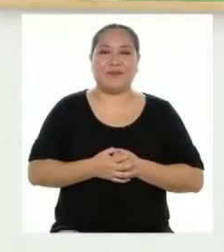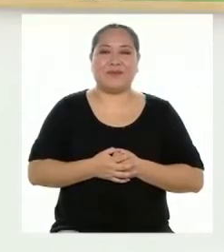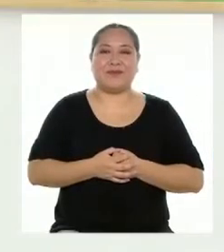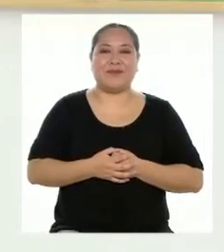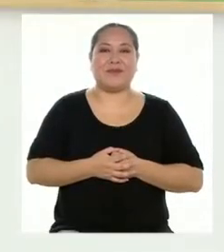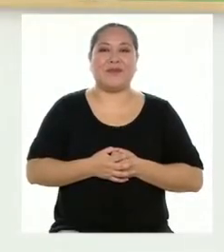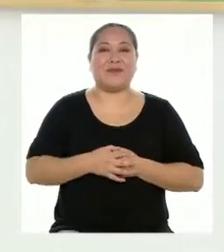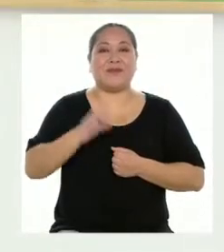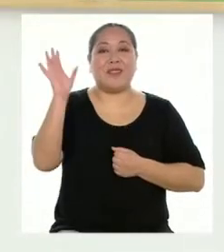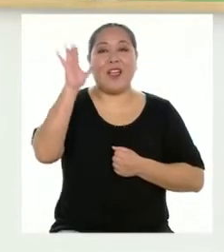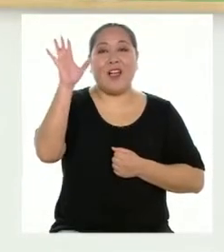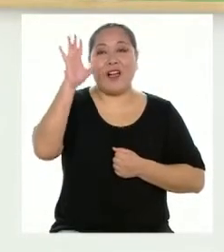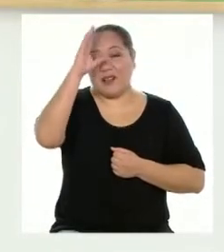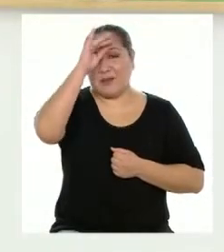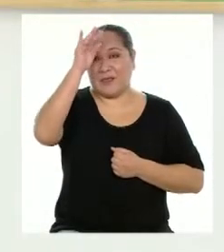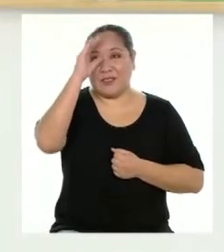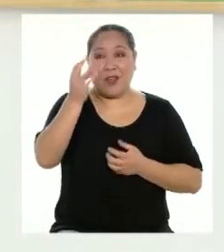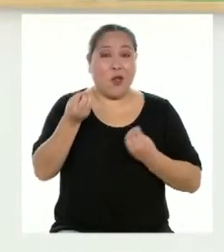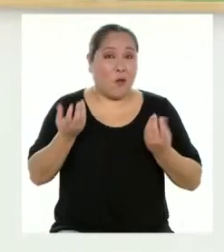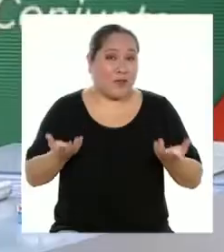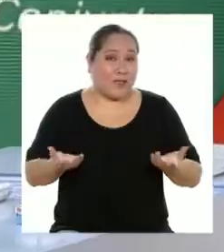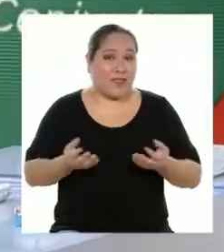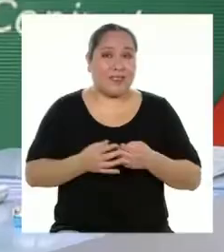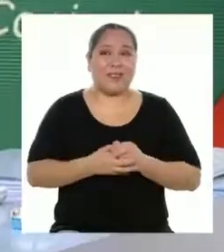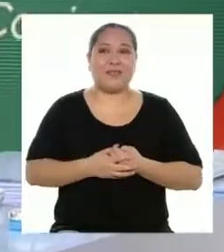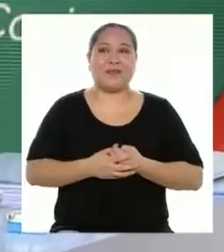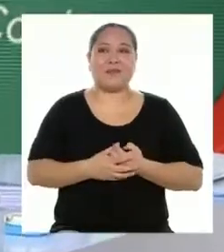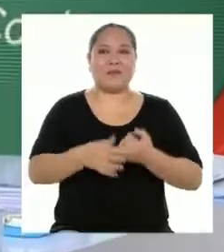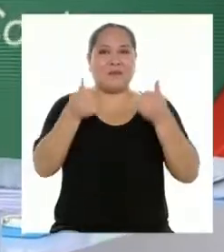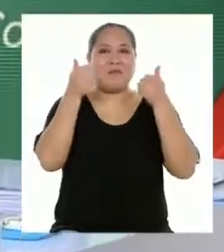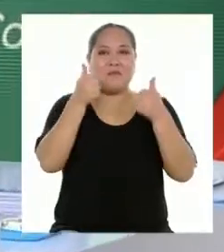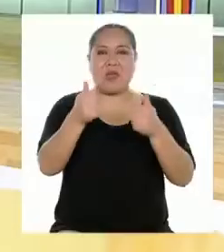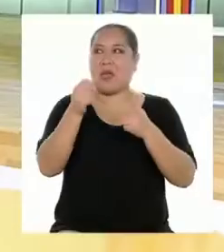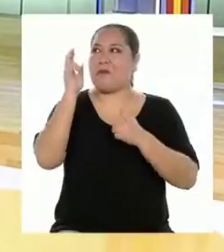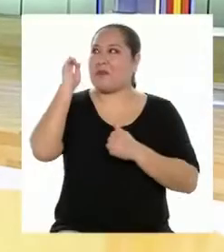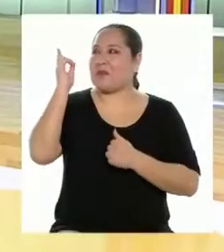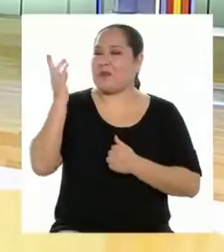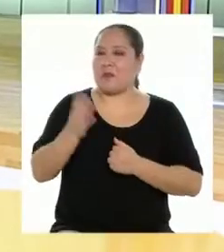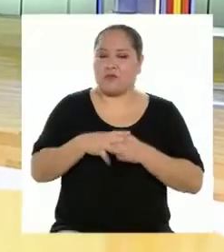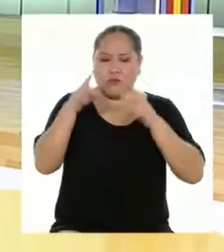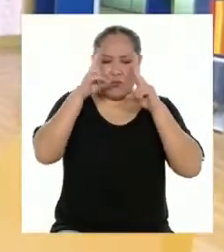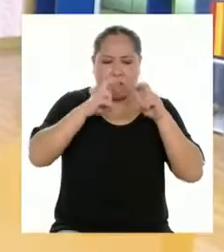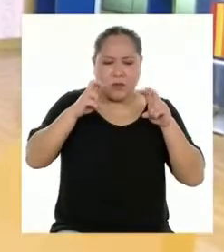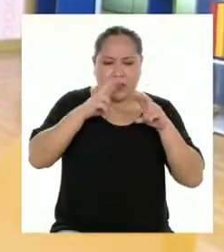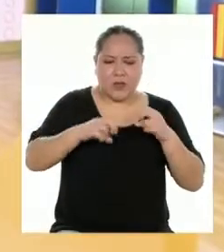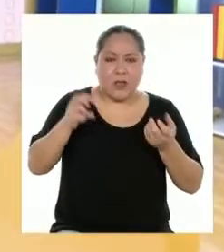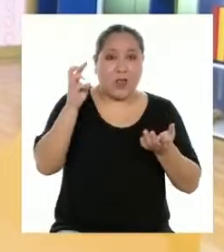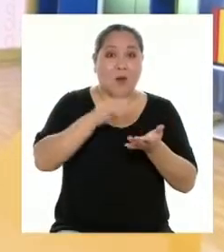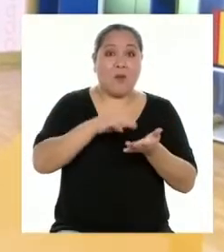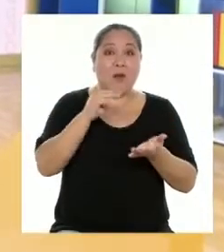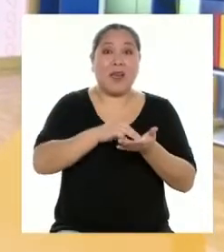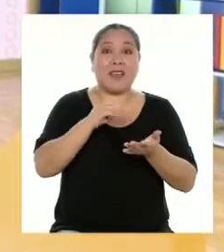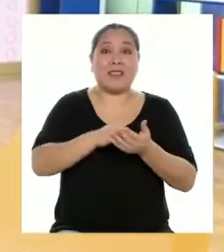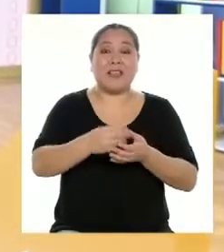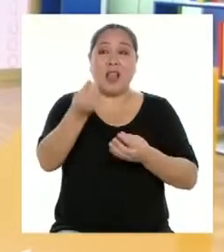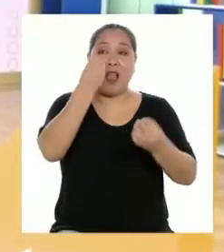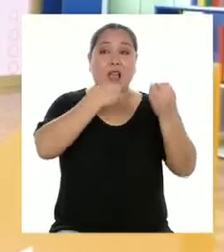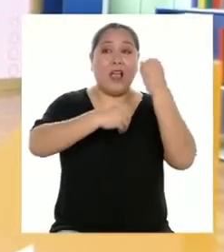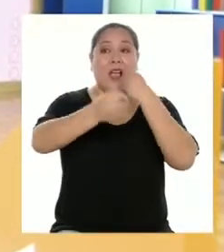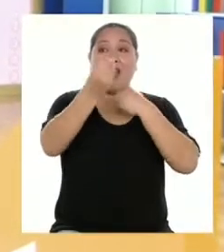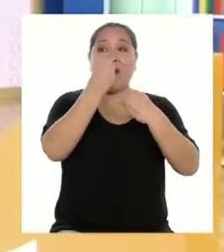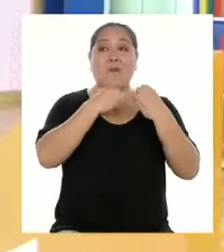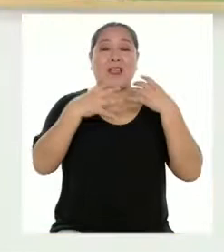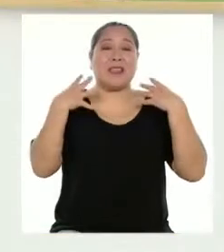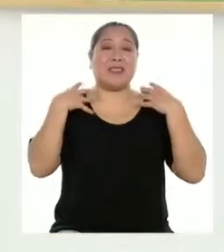Hola chicas y chicos, ¿qué tal Rodrigo? ¿Cómo están? Muy bien, profesora. Investigando más sobre la